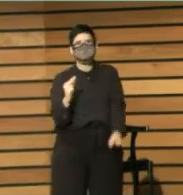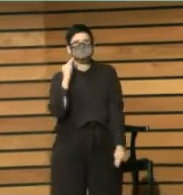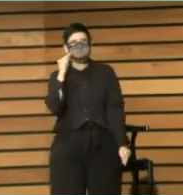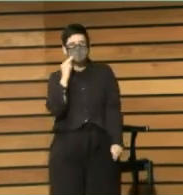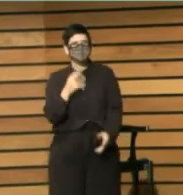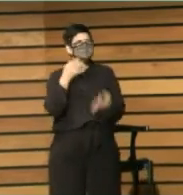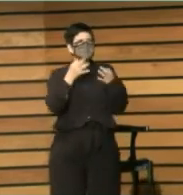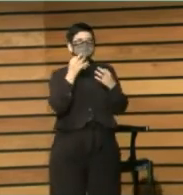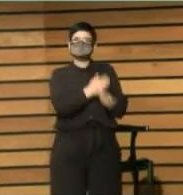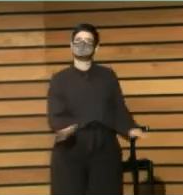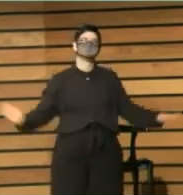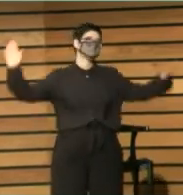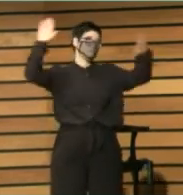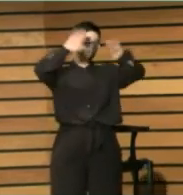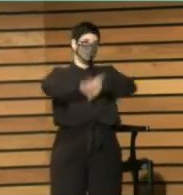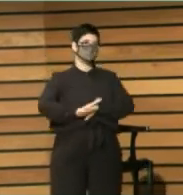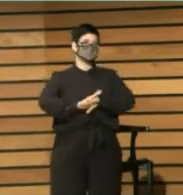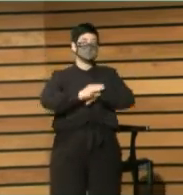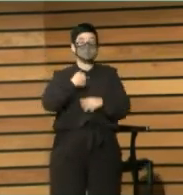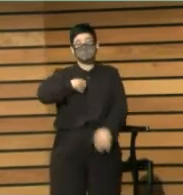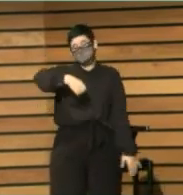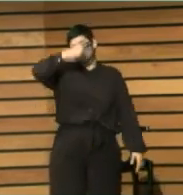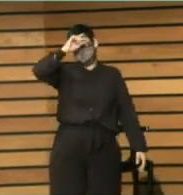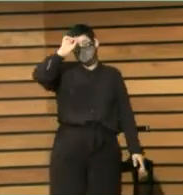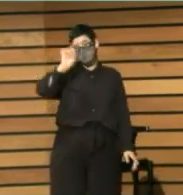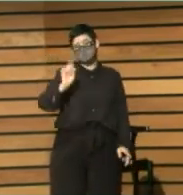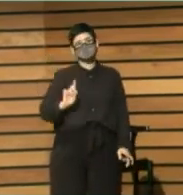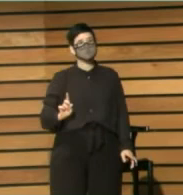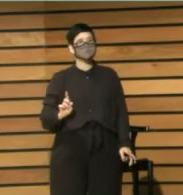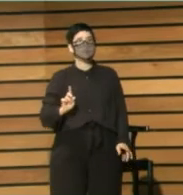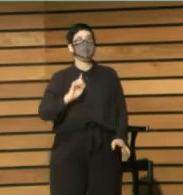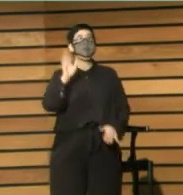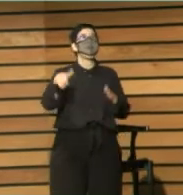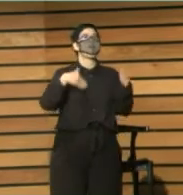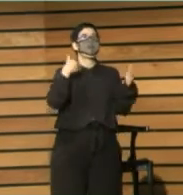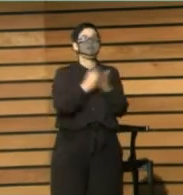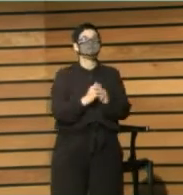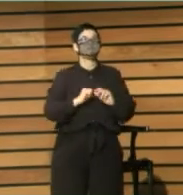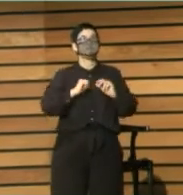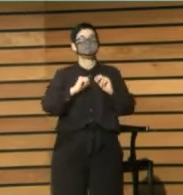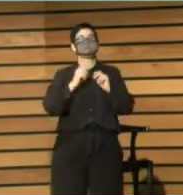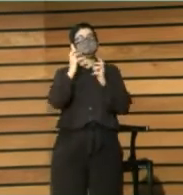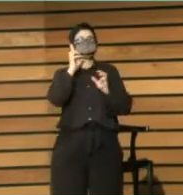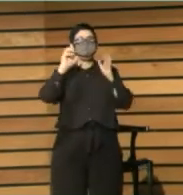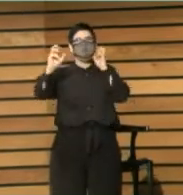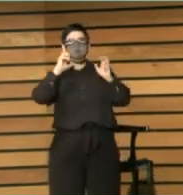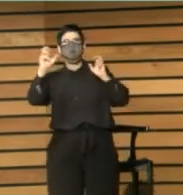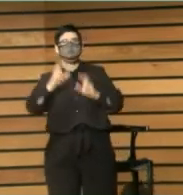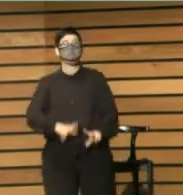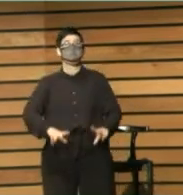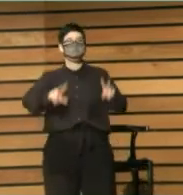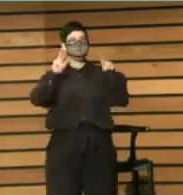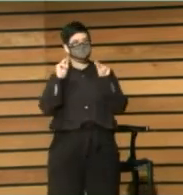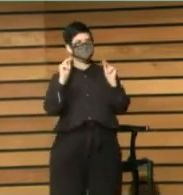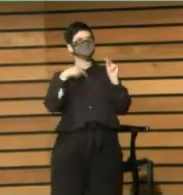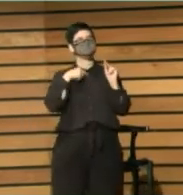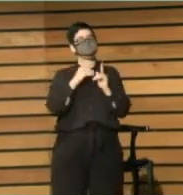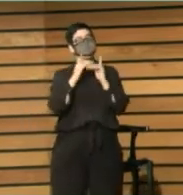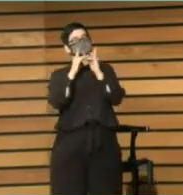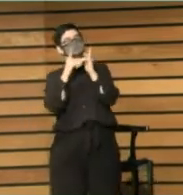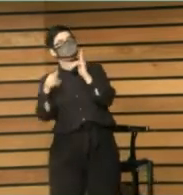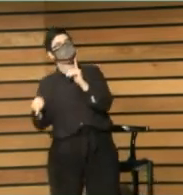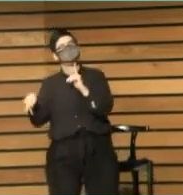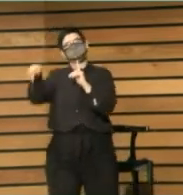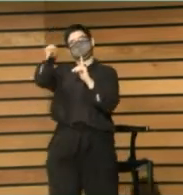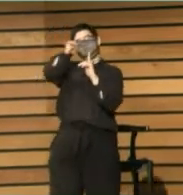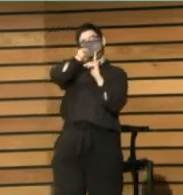yo sabía que de ella cuando ya cesaban los gritos. Y yo volvía a la cuna y mi madre me ponía la mano en la frente y decía,